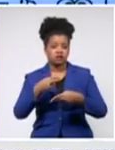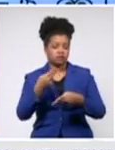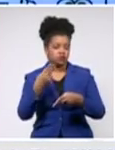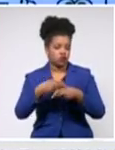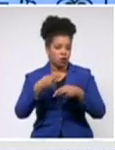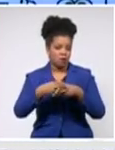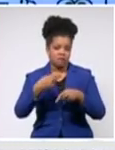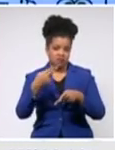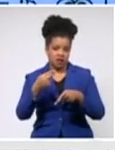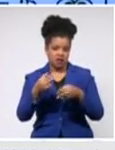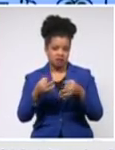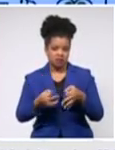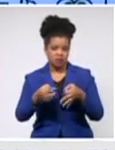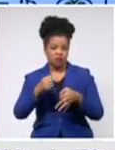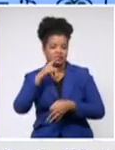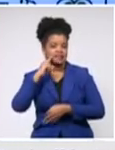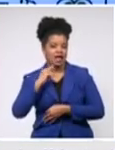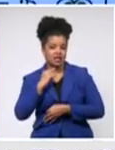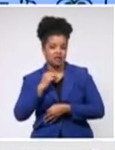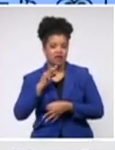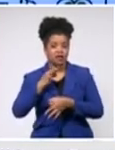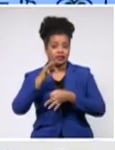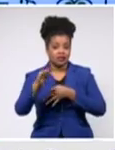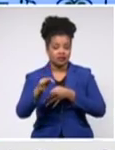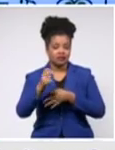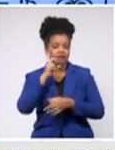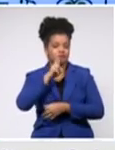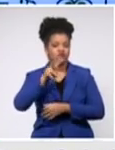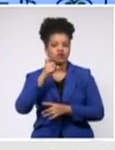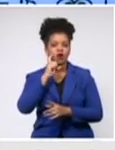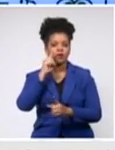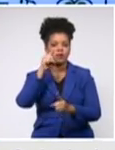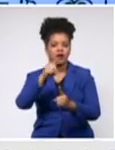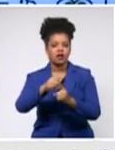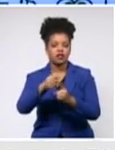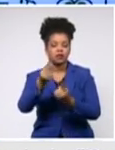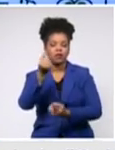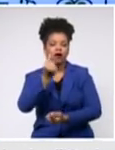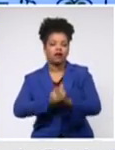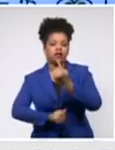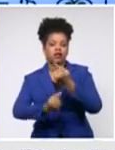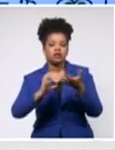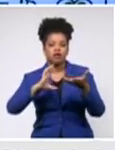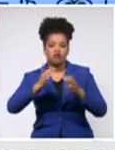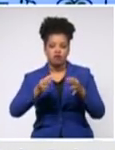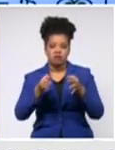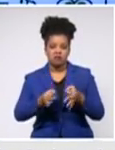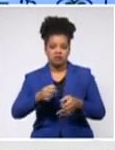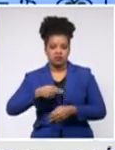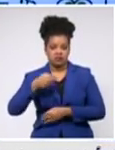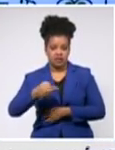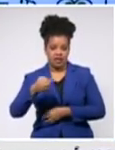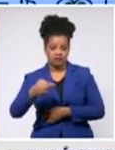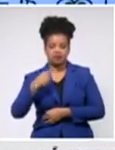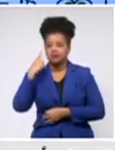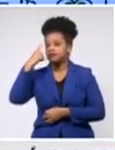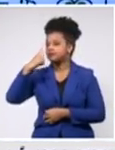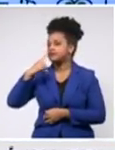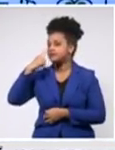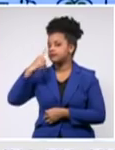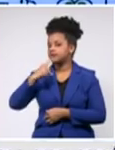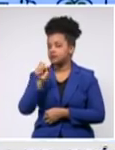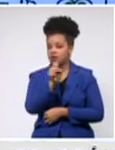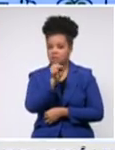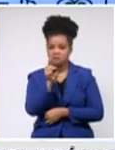saliva directo en español. Este busca ser una alternativa al método tradicional del exudado nasofaríngeo. Pregunta entonces,